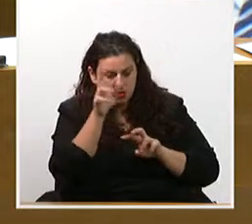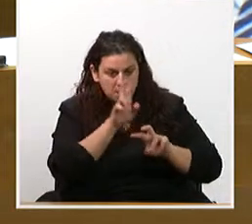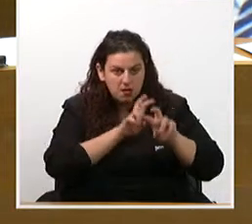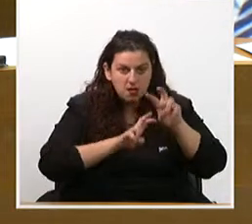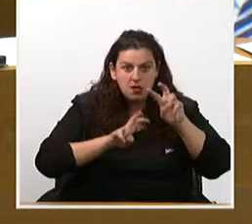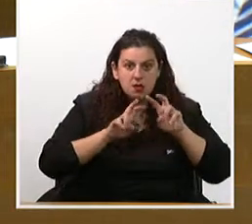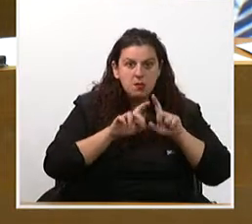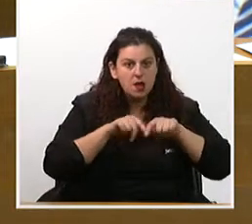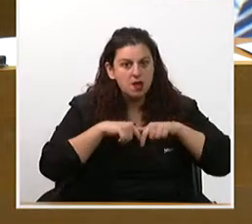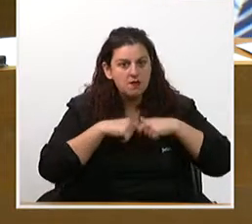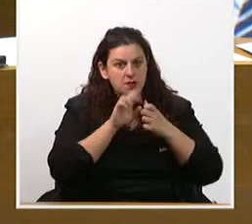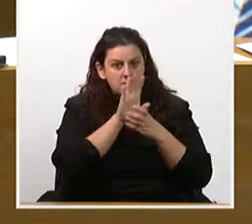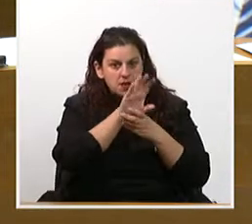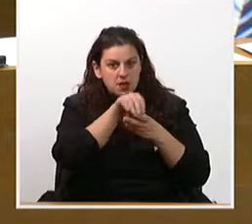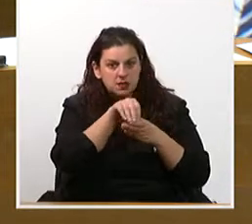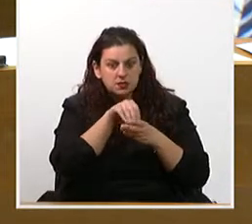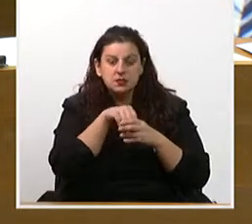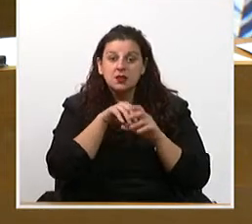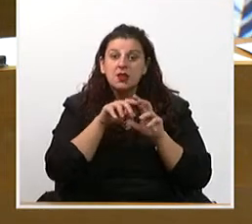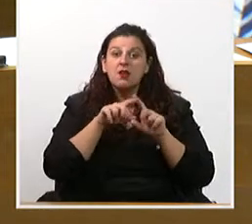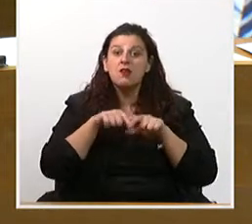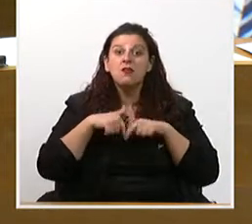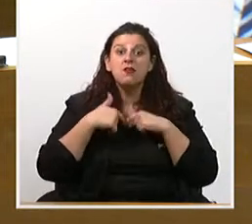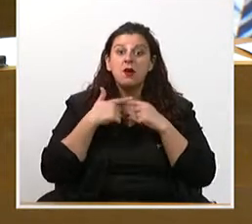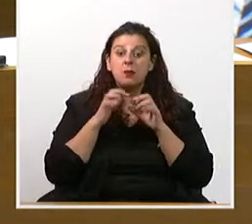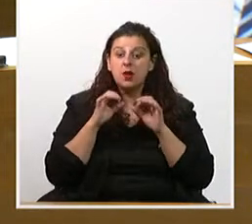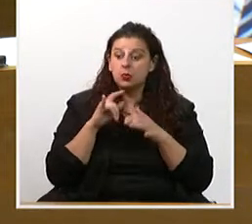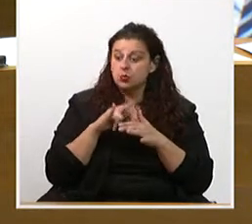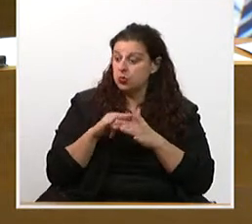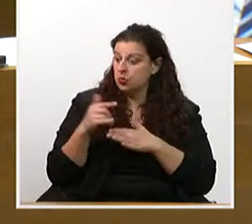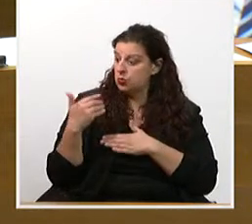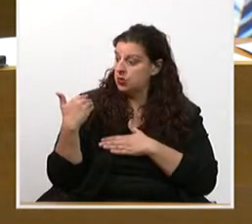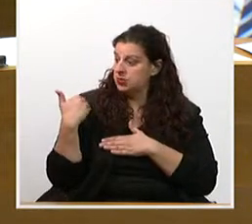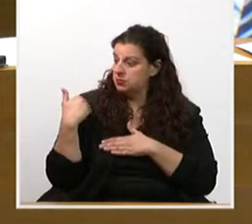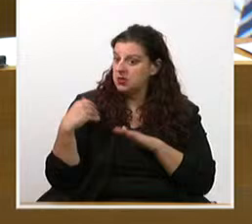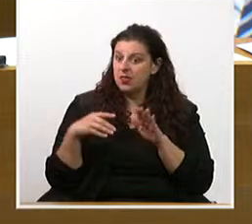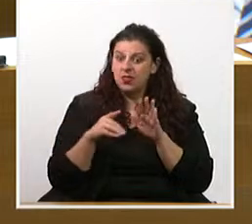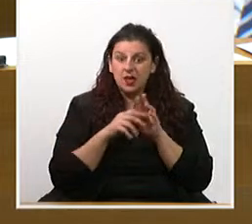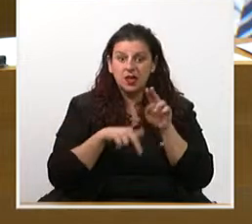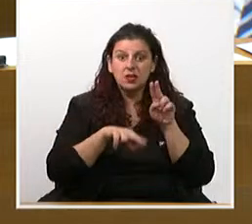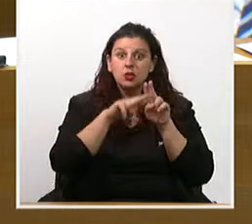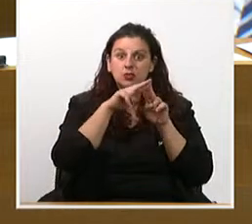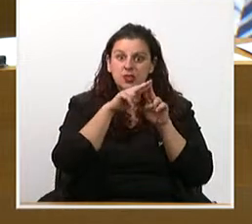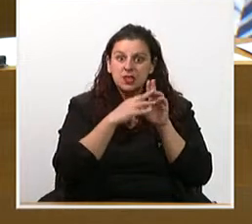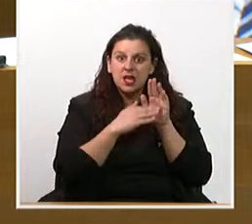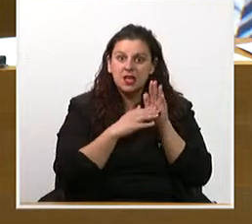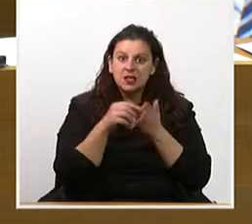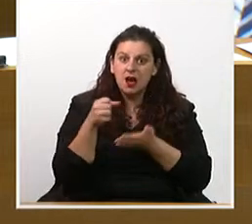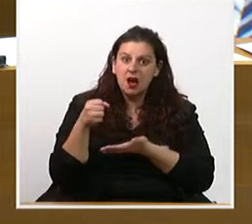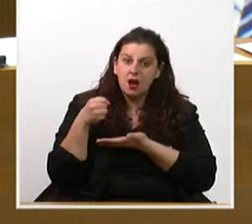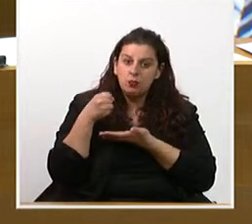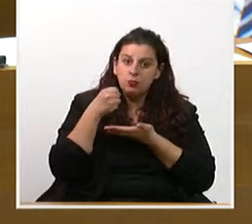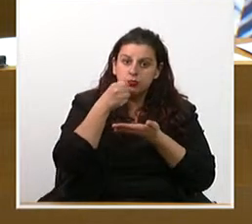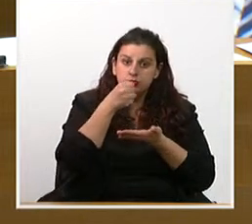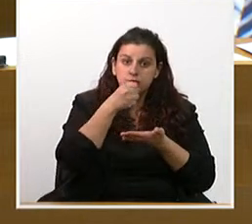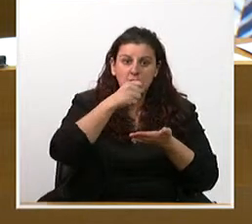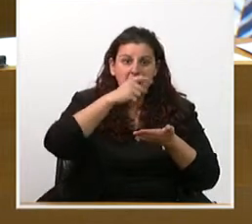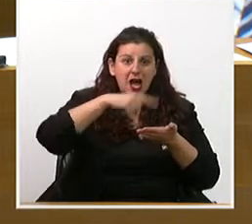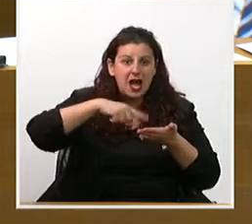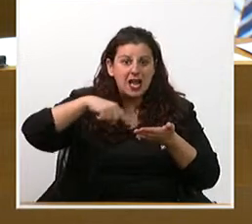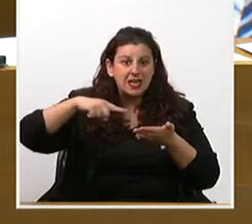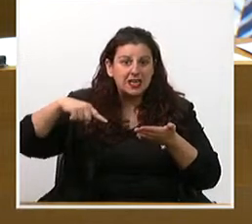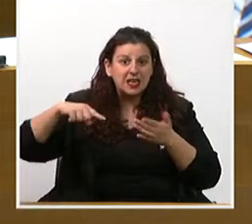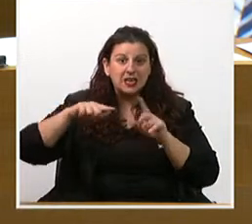que además van a contar de desde el lunes pasado que se aprobó el decreto de la chitat con ayudas al alquiler todas aquellas familias